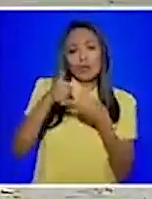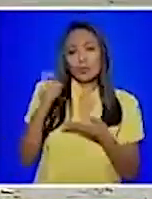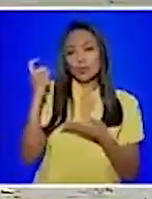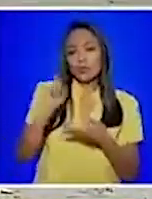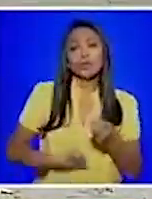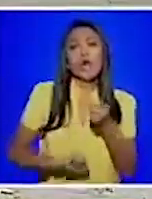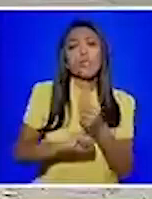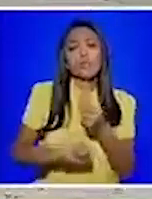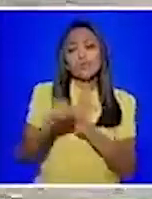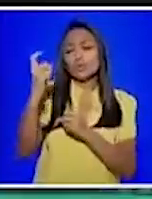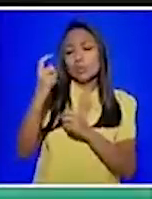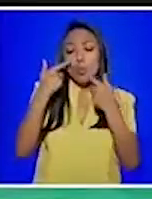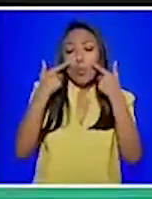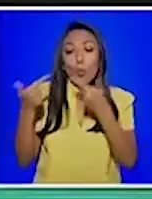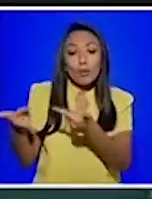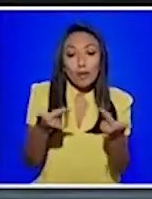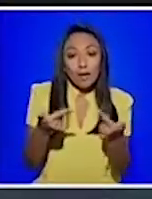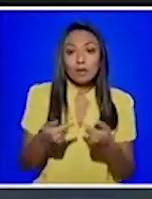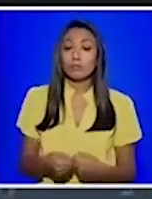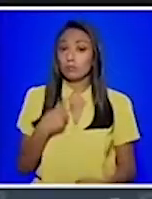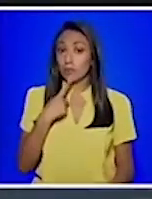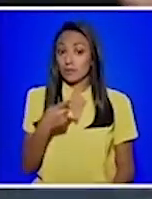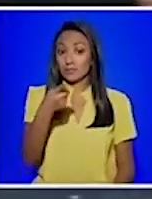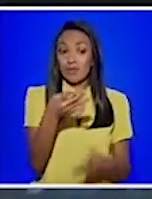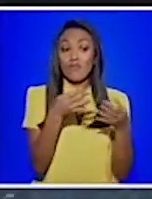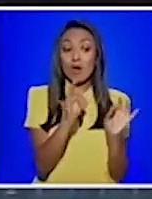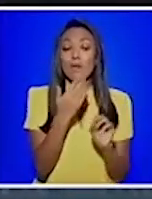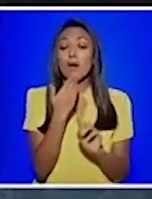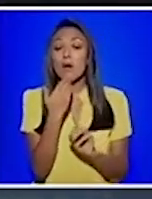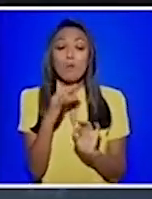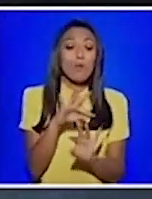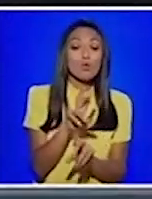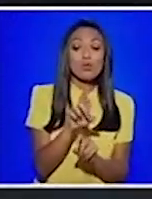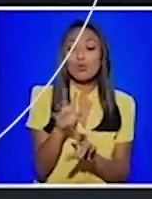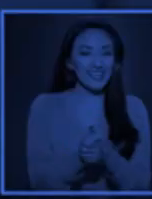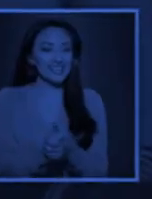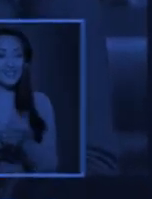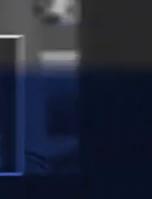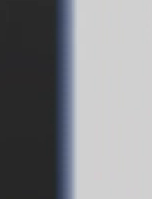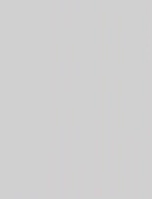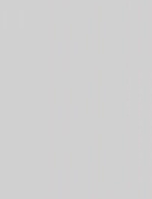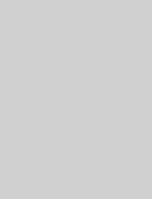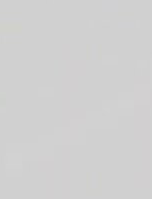con el cuidado y alertan de las modalidades que se emplean para cometer los delitos